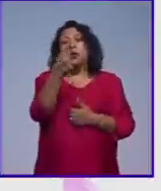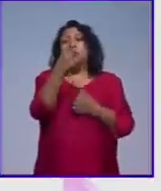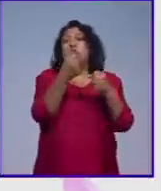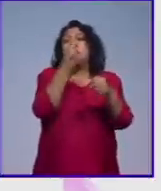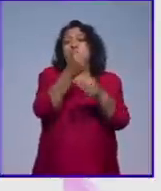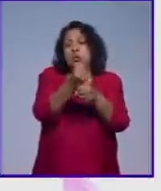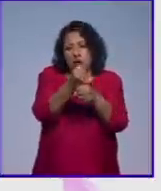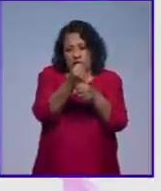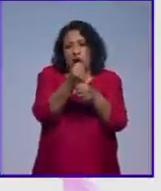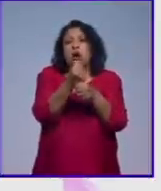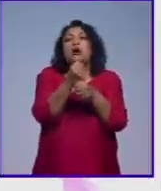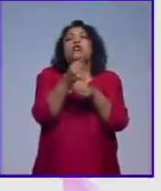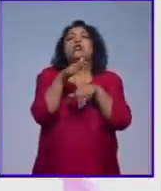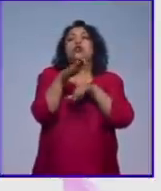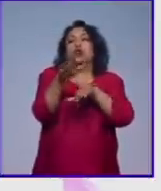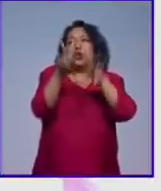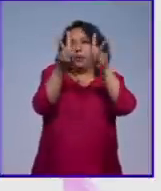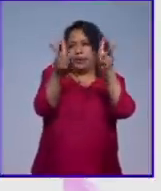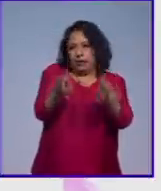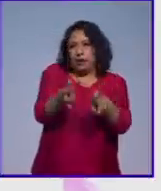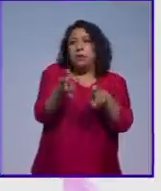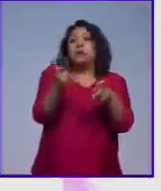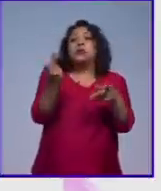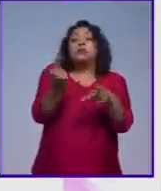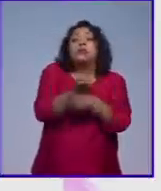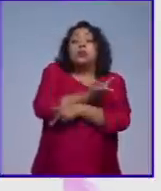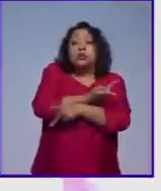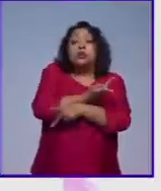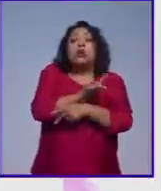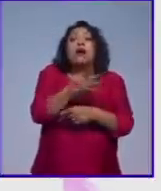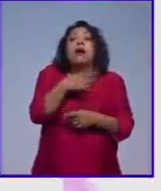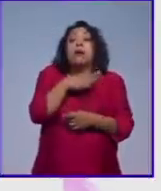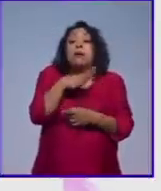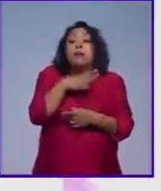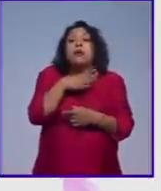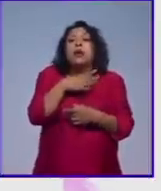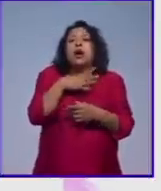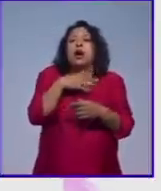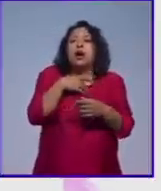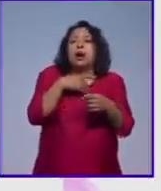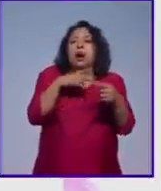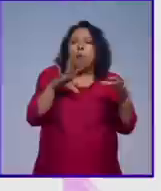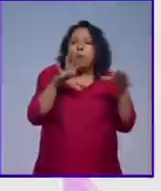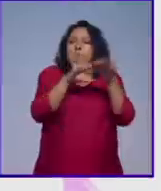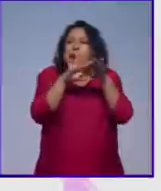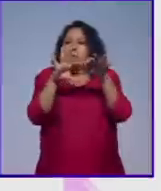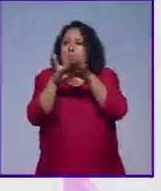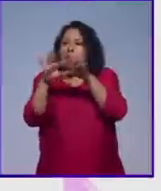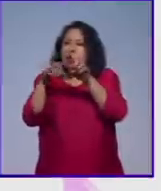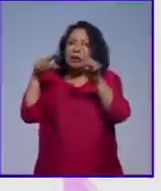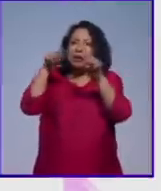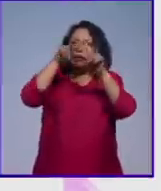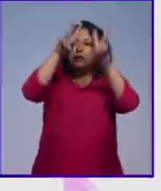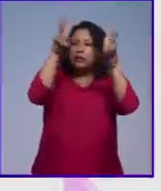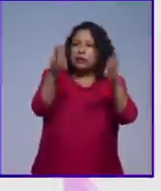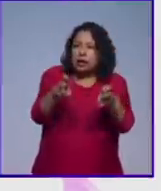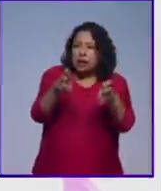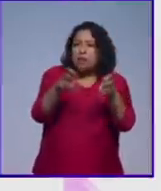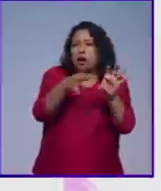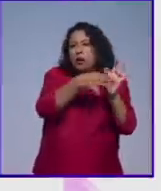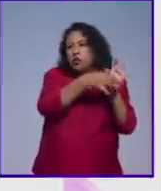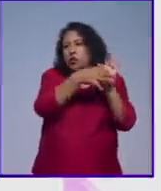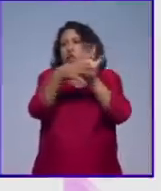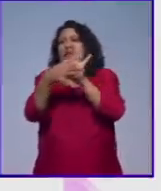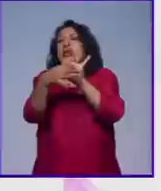año sobre estos temas, y lo que sucedió es que encontramos un hilo conductor, un eje temático, que